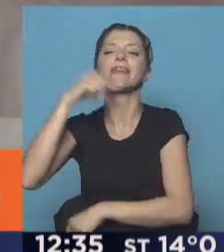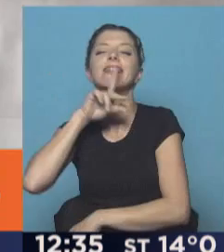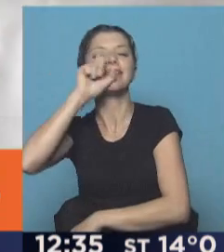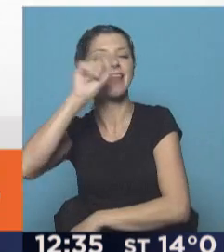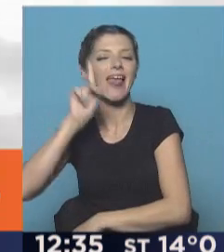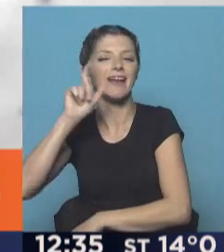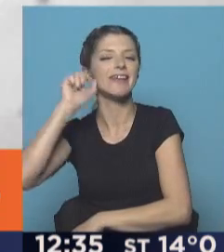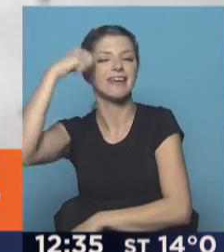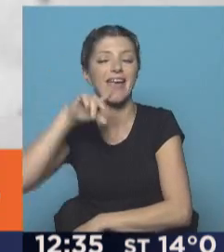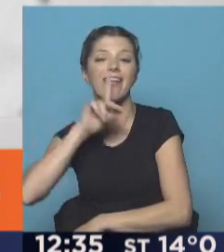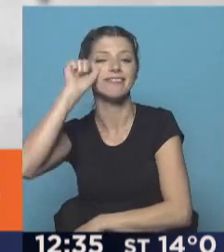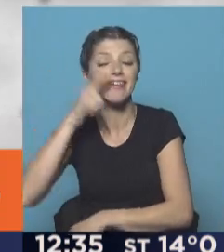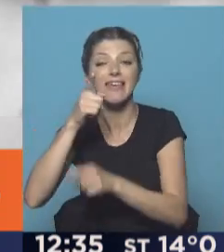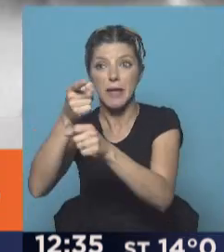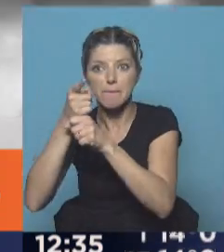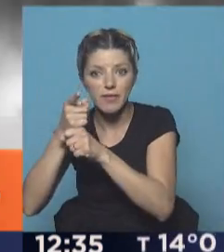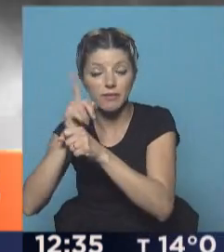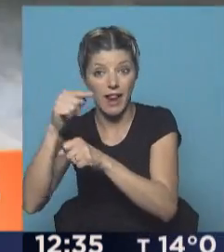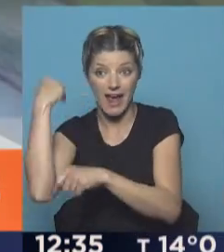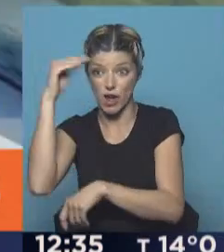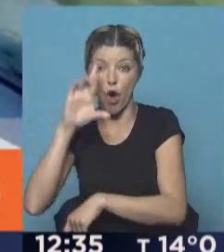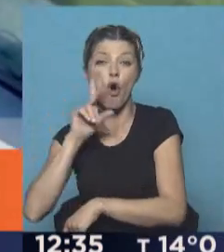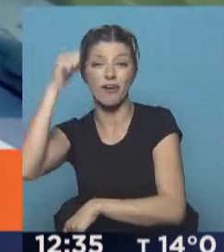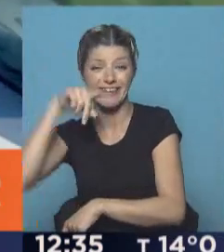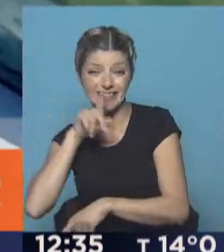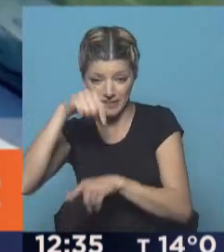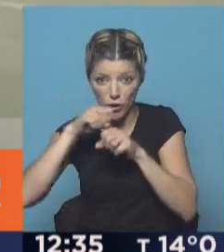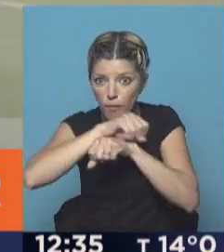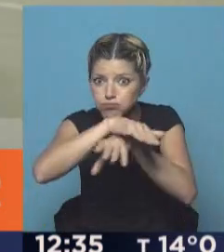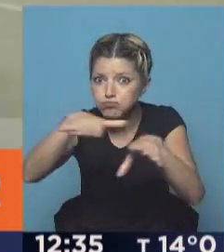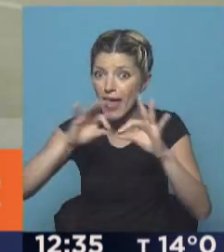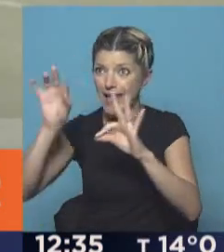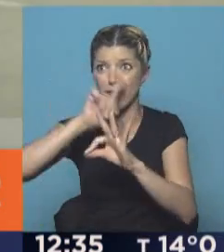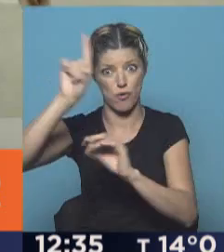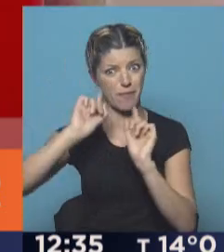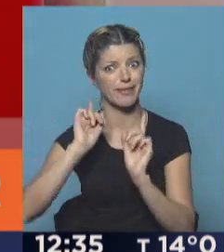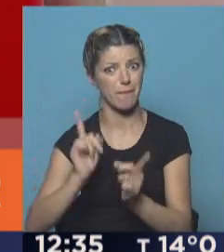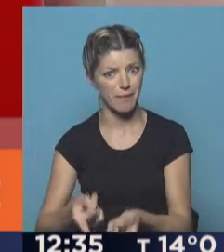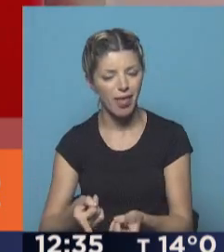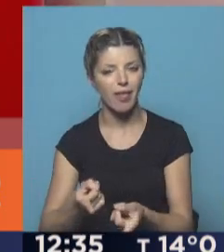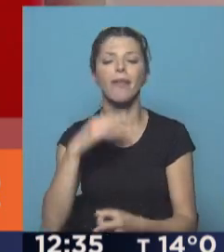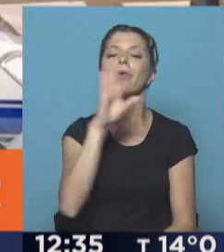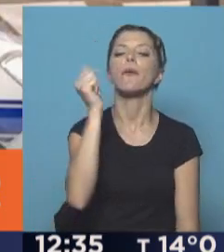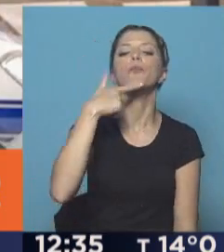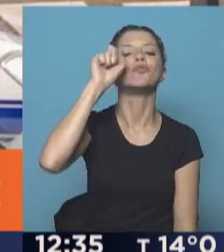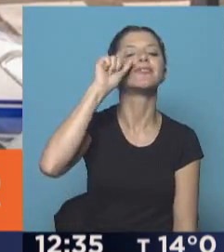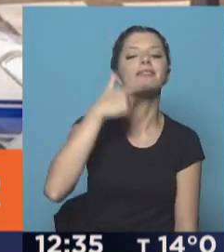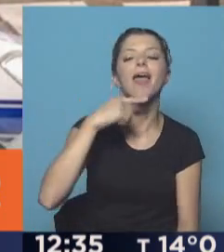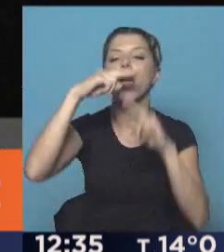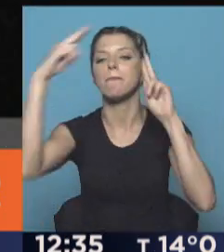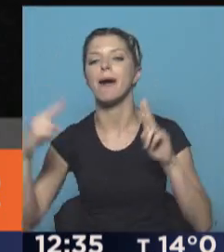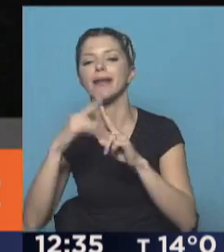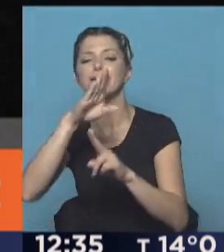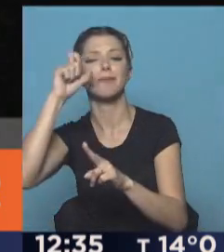balísticos occidentales en Medio Oriente, refluye ahora en suelo europeo, desde los suburbios de Bruselas, París y